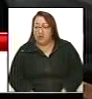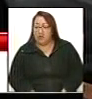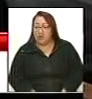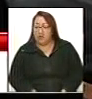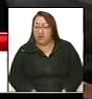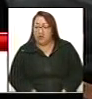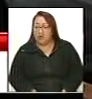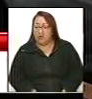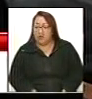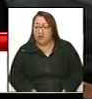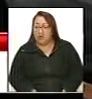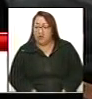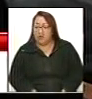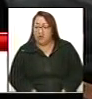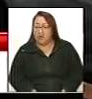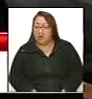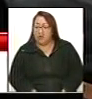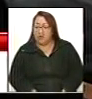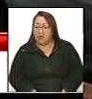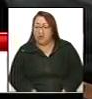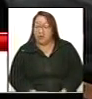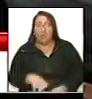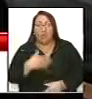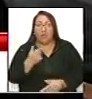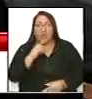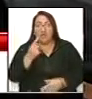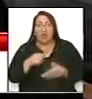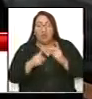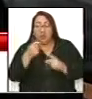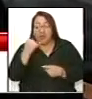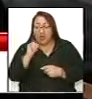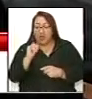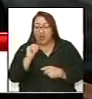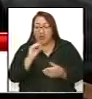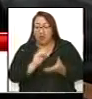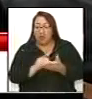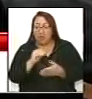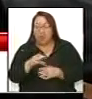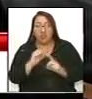no es posible que aquellos que resuelven casos de derecho de autor no hayan puesto un pie en